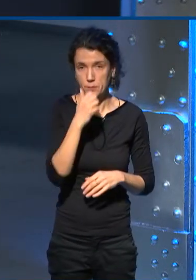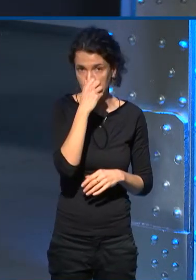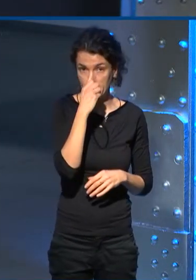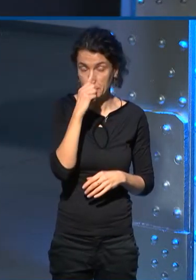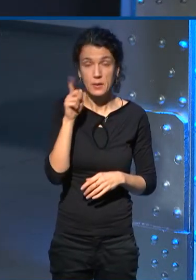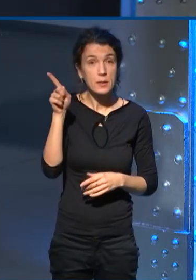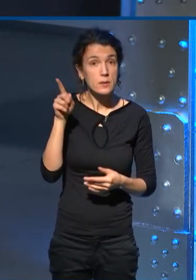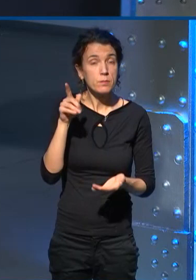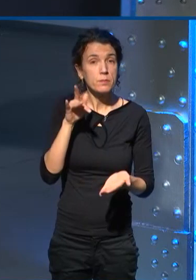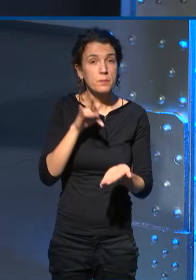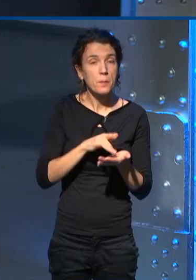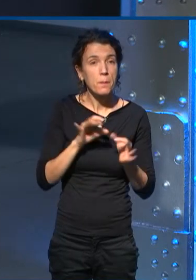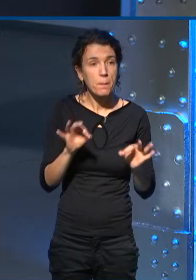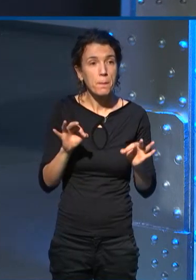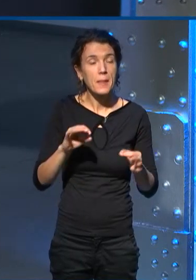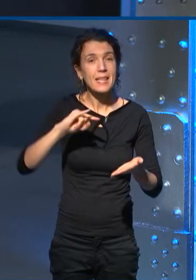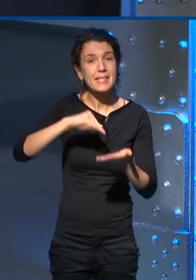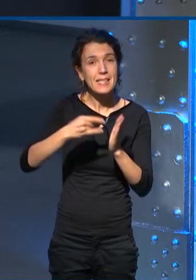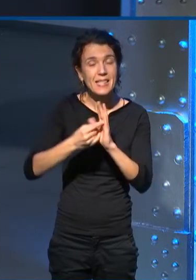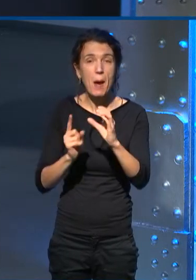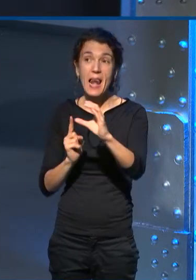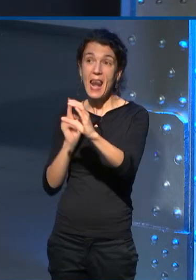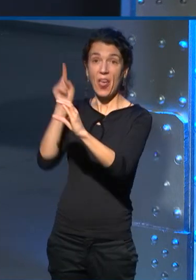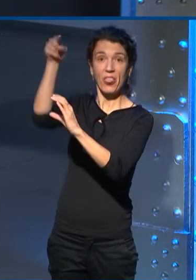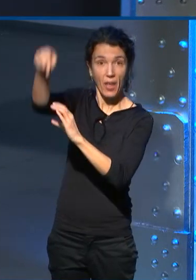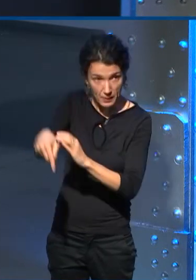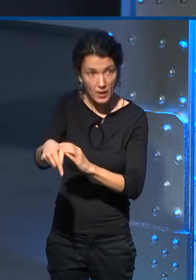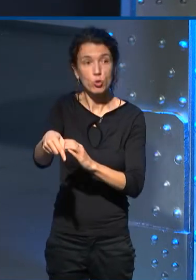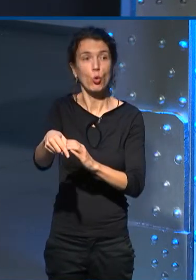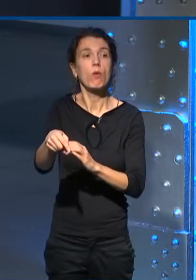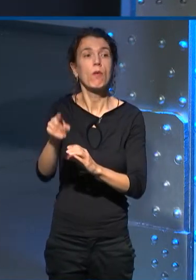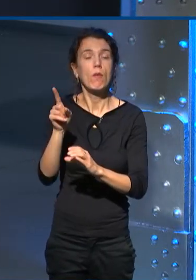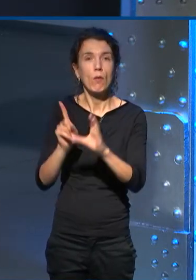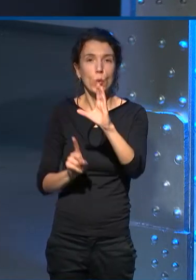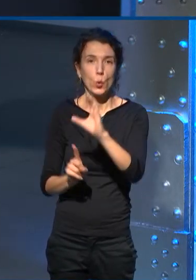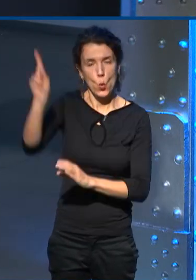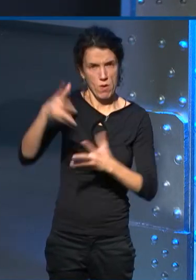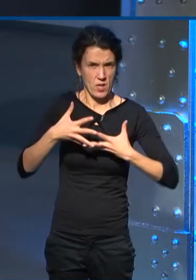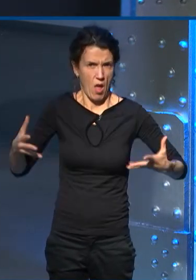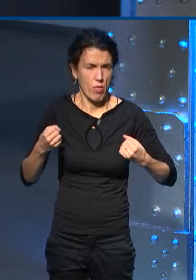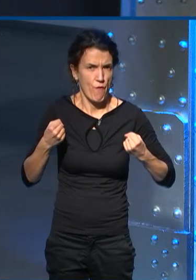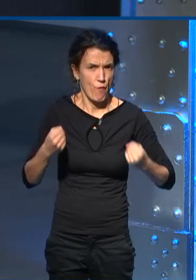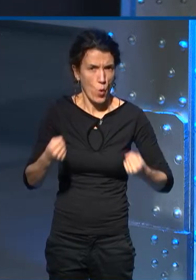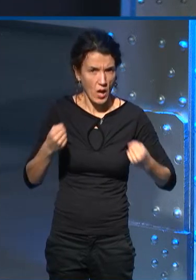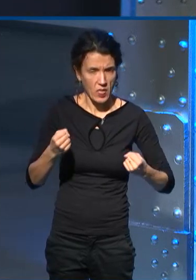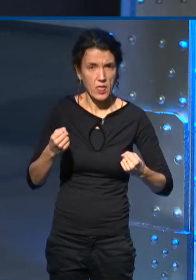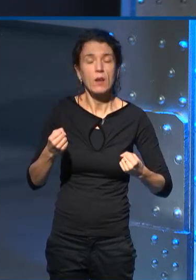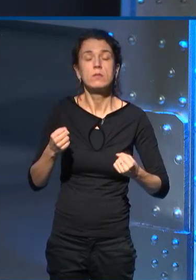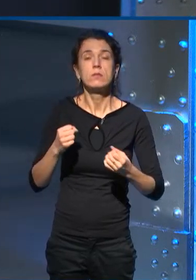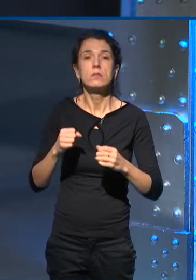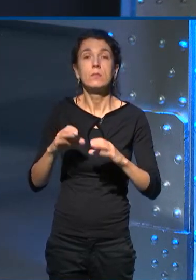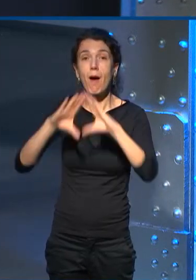Este es el sistema de lanzamiento, pero en su versión grande, potente, para ir ya a Marte, no el de la